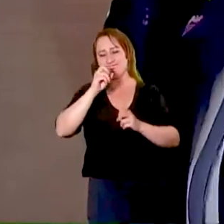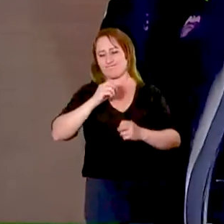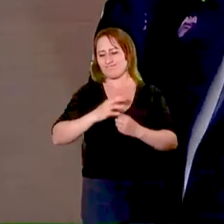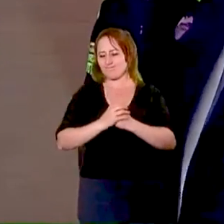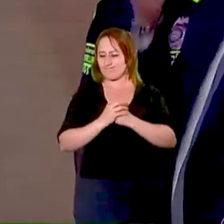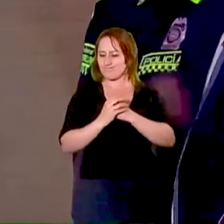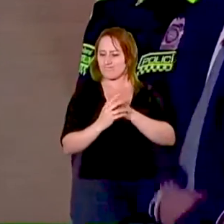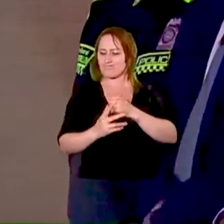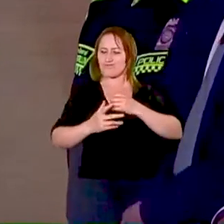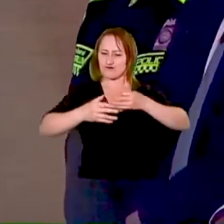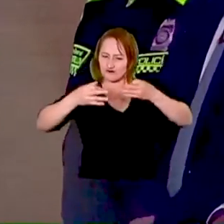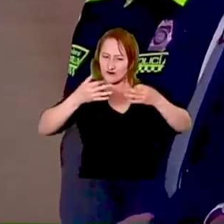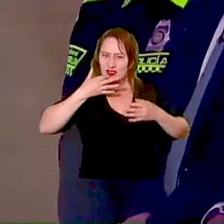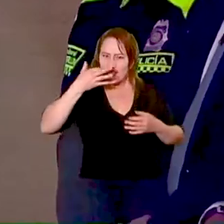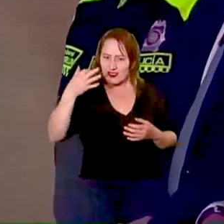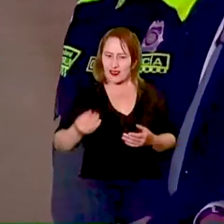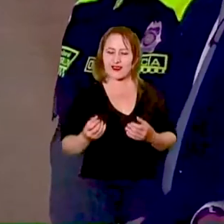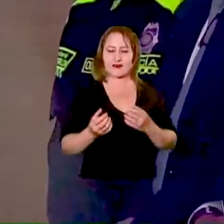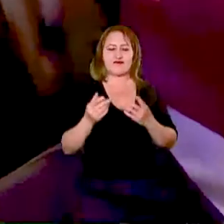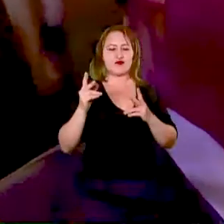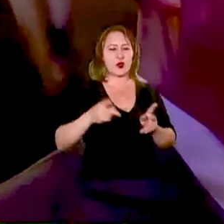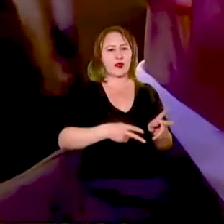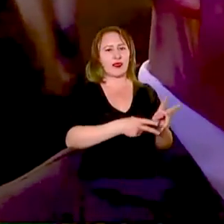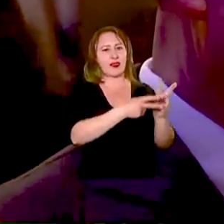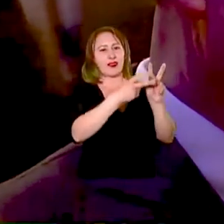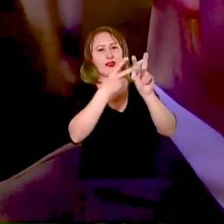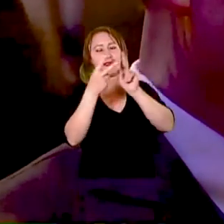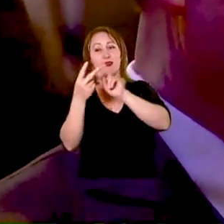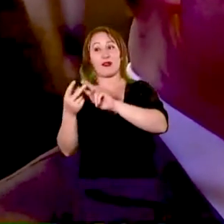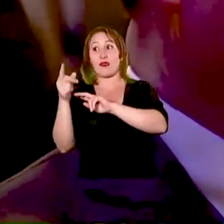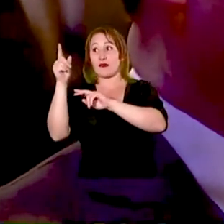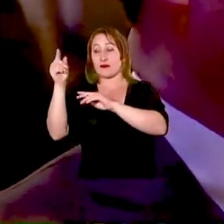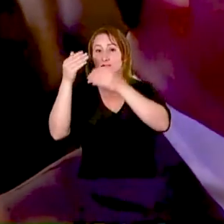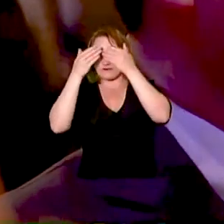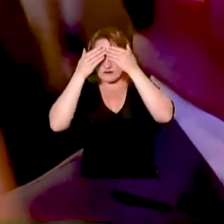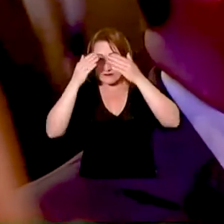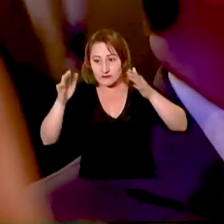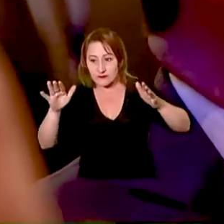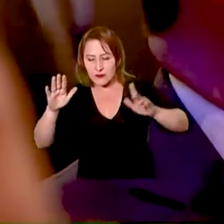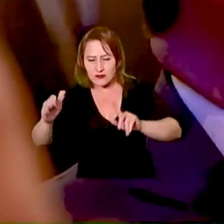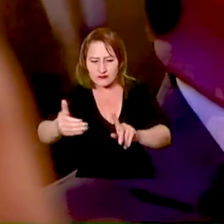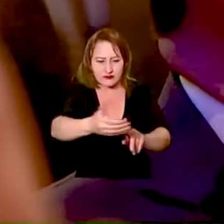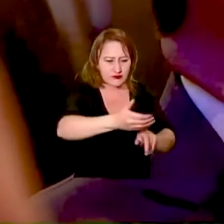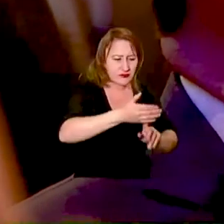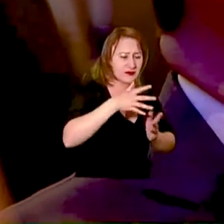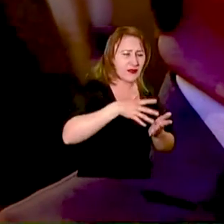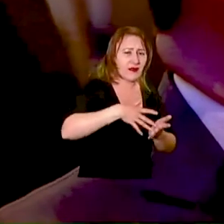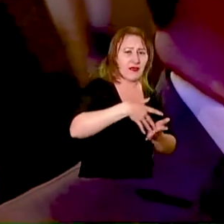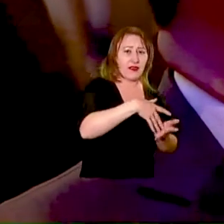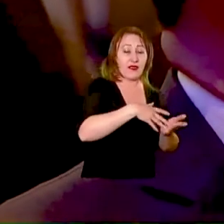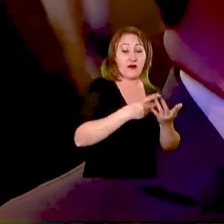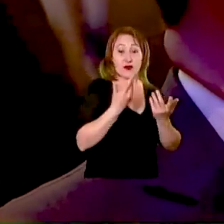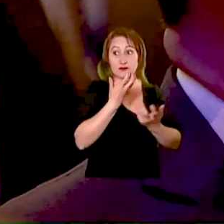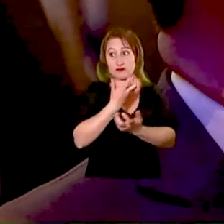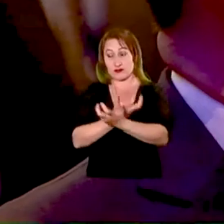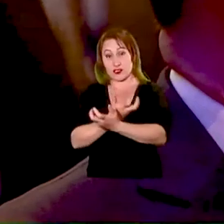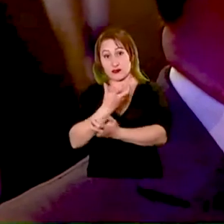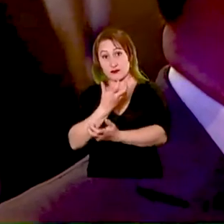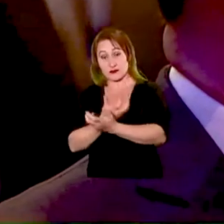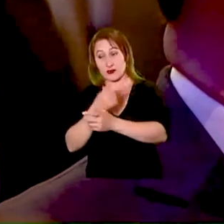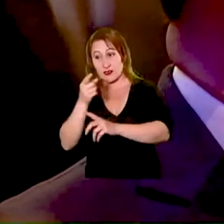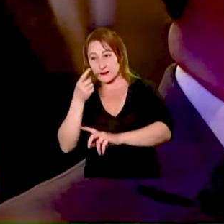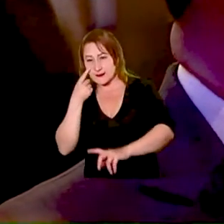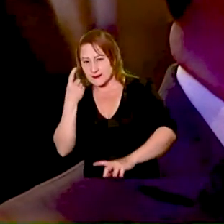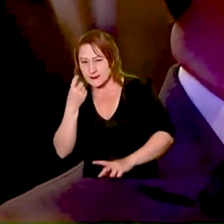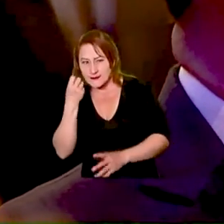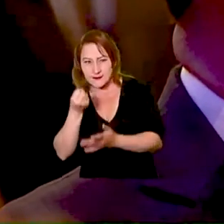honestidad. Con tu manto abrigas al débil, con tu ciencia buscas